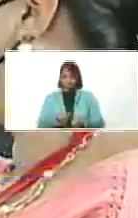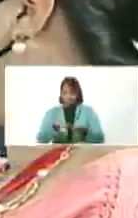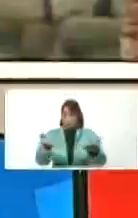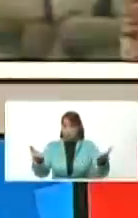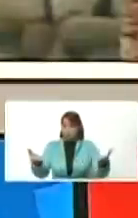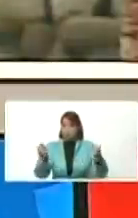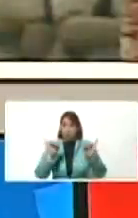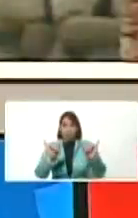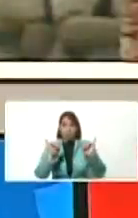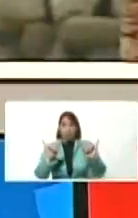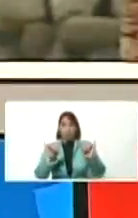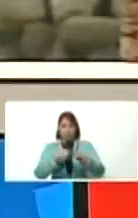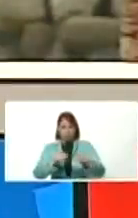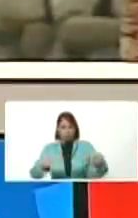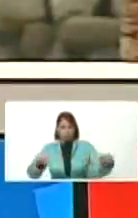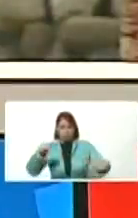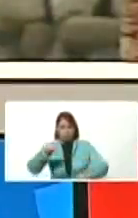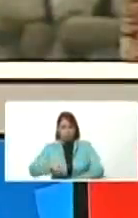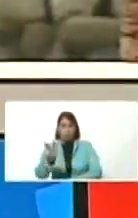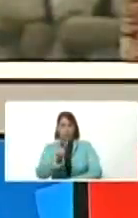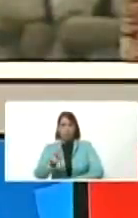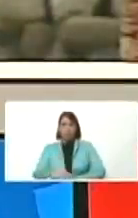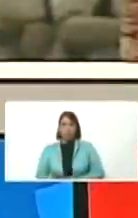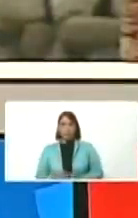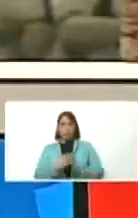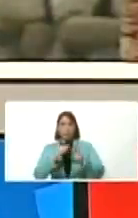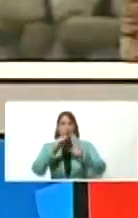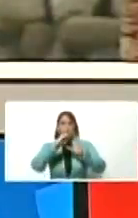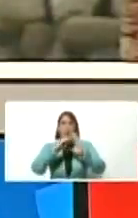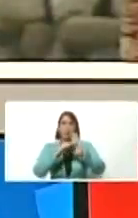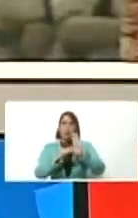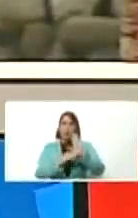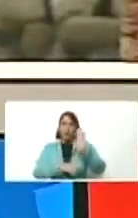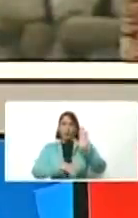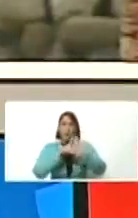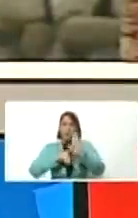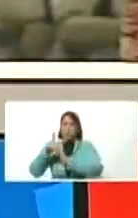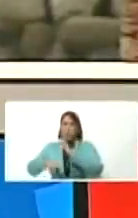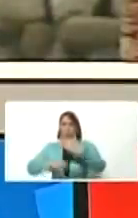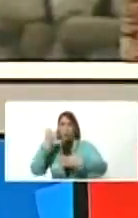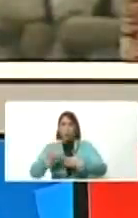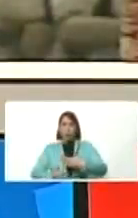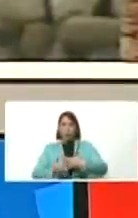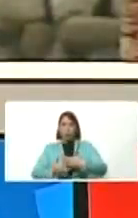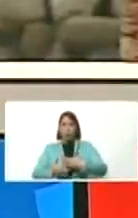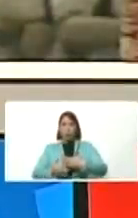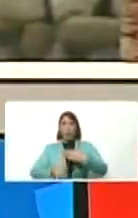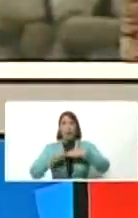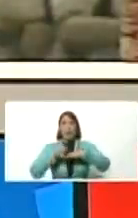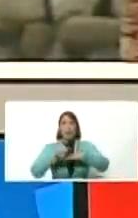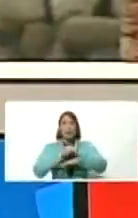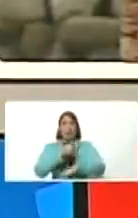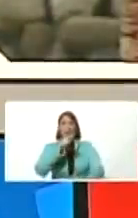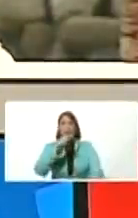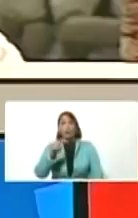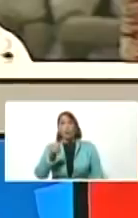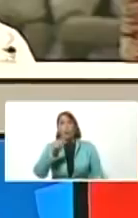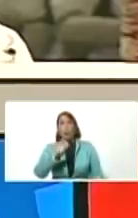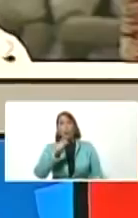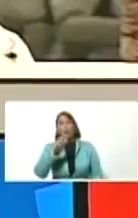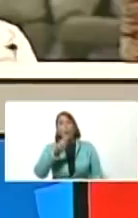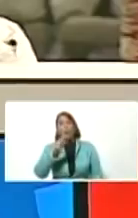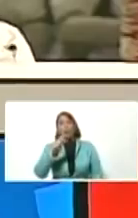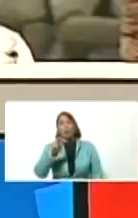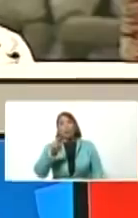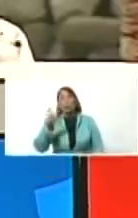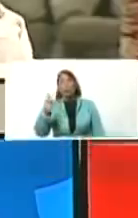su propia tierra. Todas las condiciones para desarrollar el proyecto de la tortuga. Una isla un